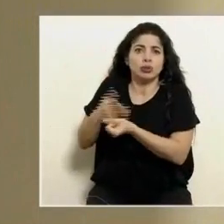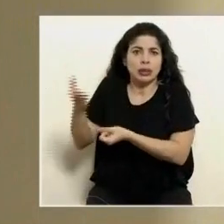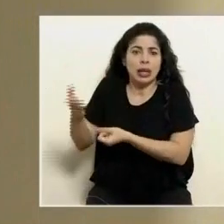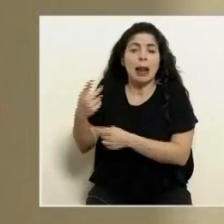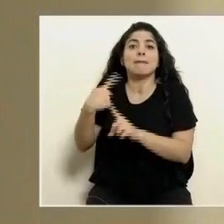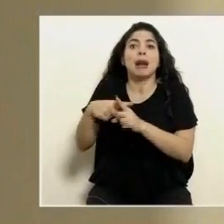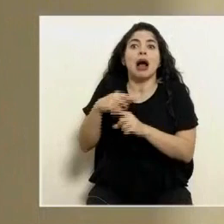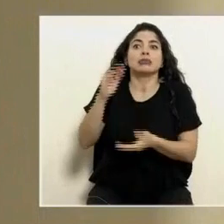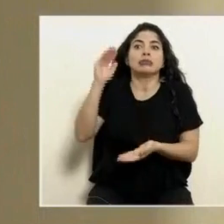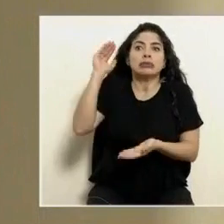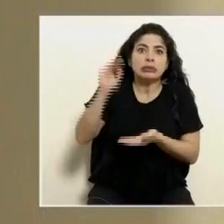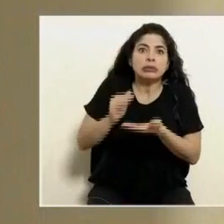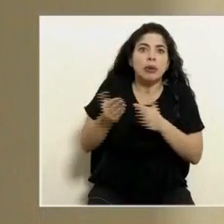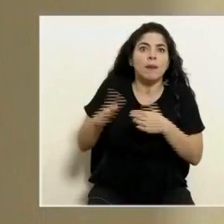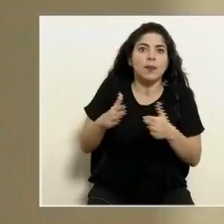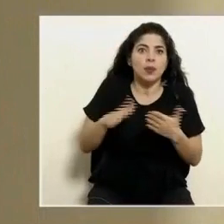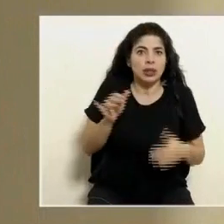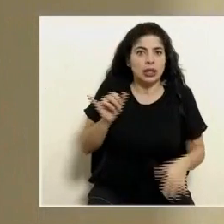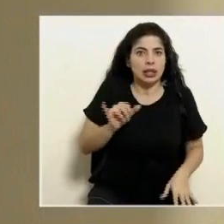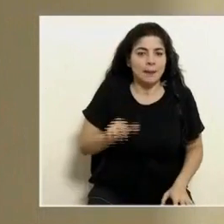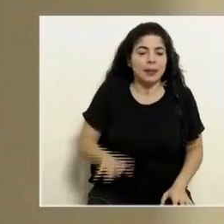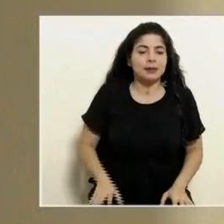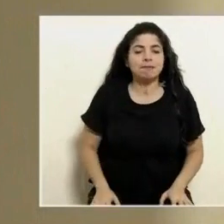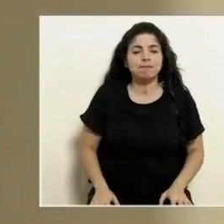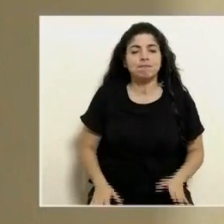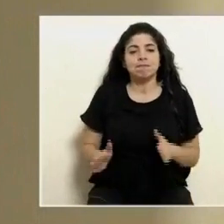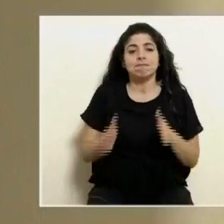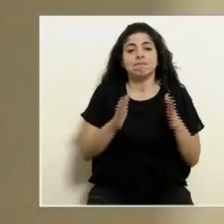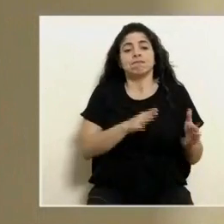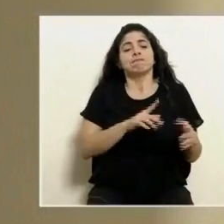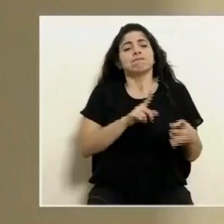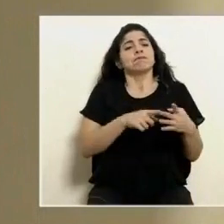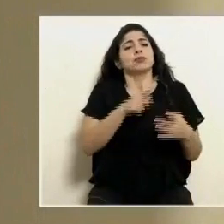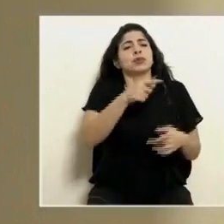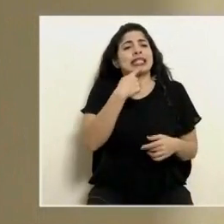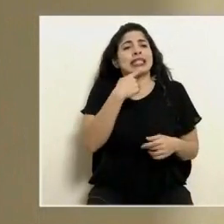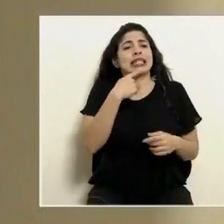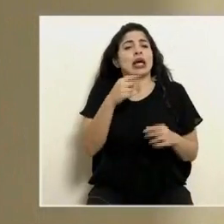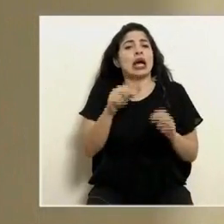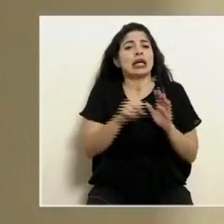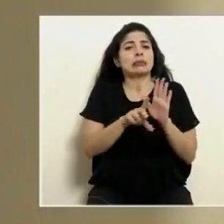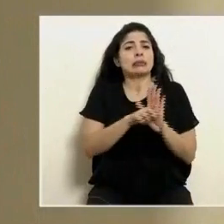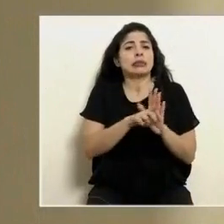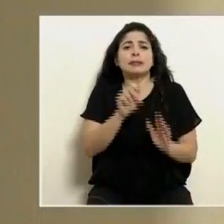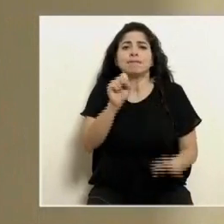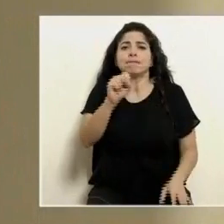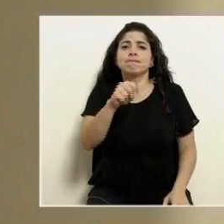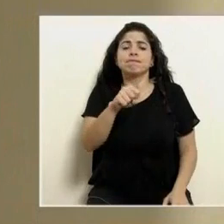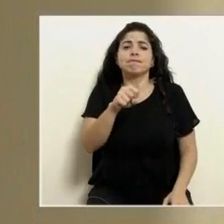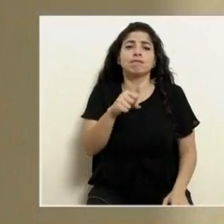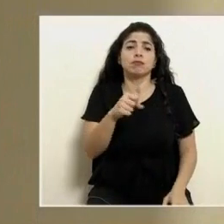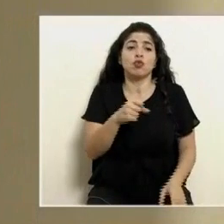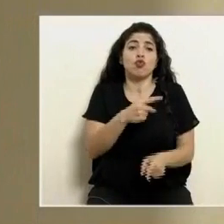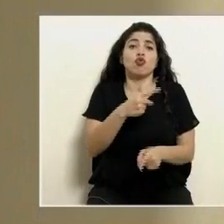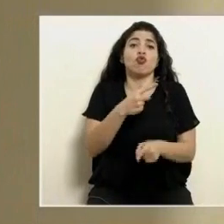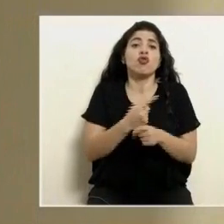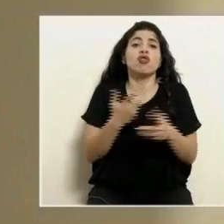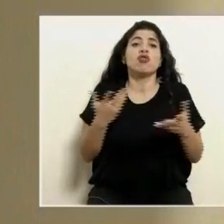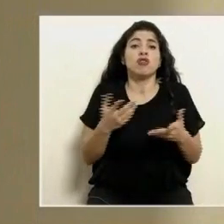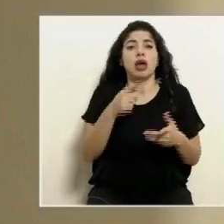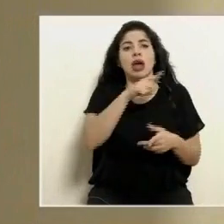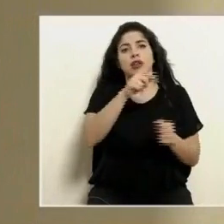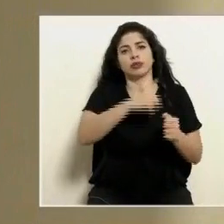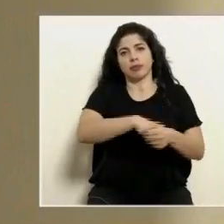la mortalidad. Con respecto a lo que usted indicaba del plenario, sí, correcto, lo más adecuado es que ellos puedan